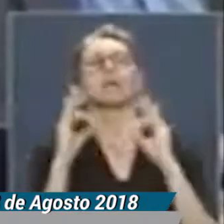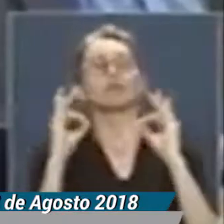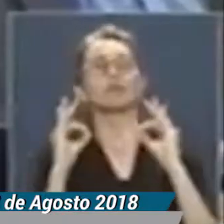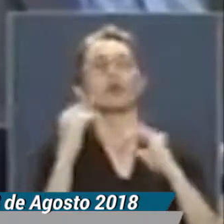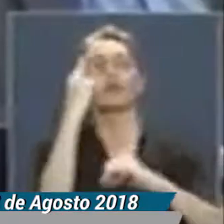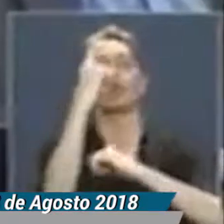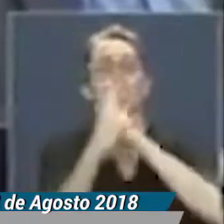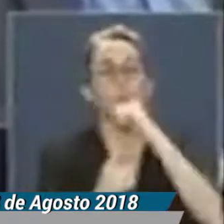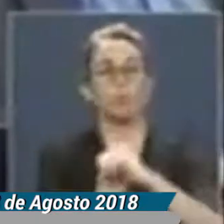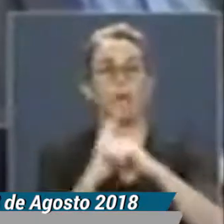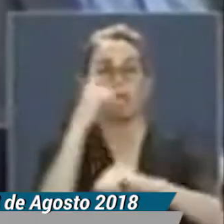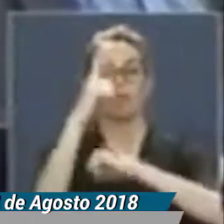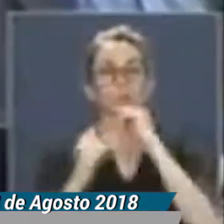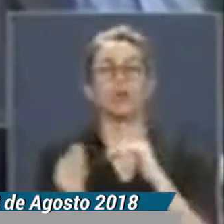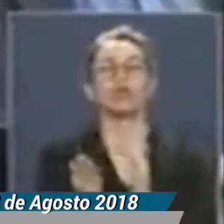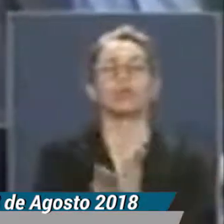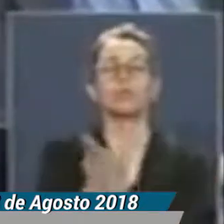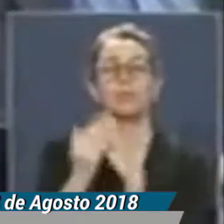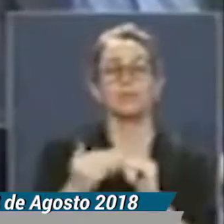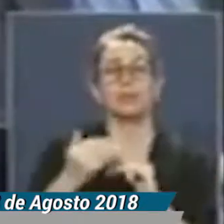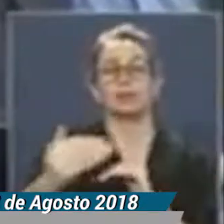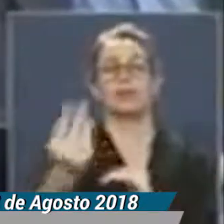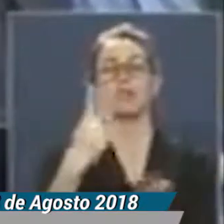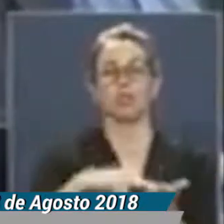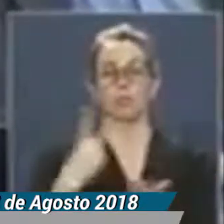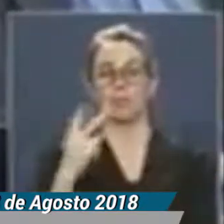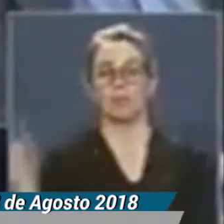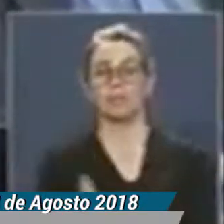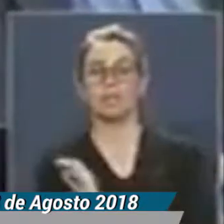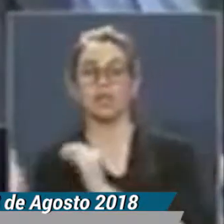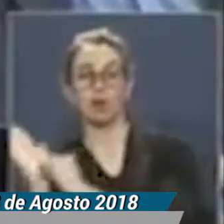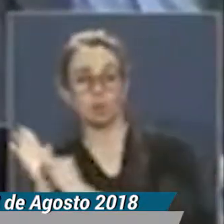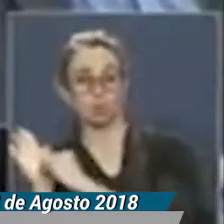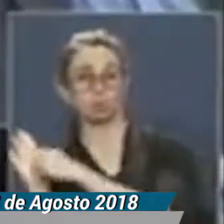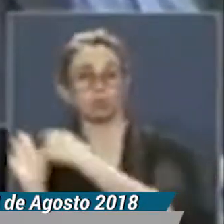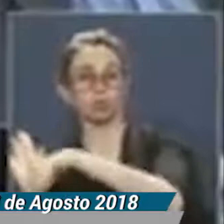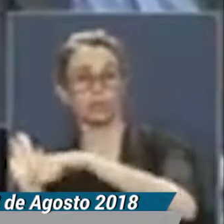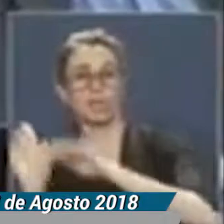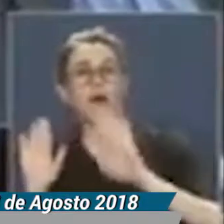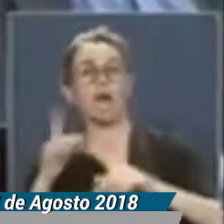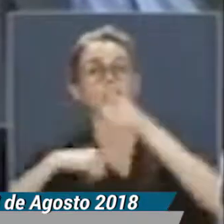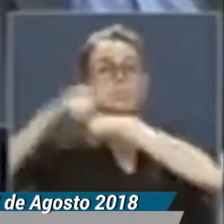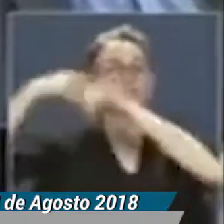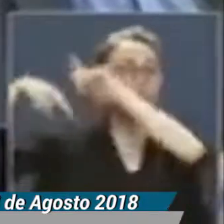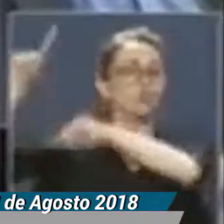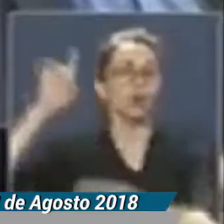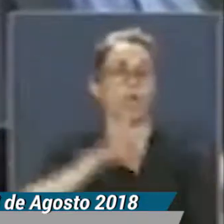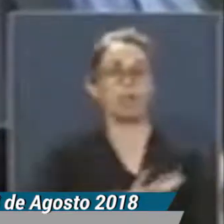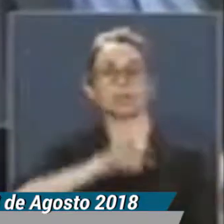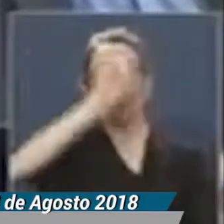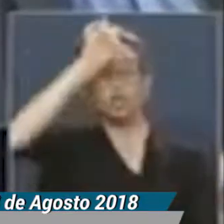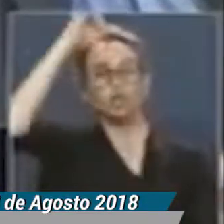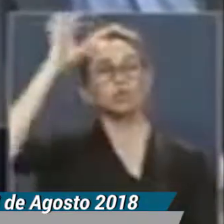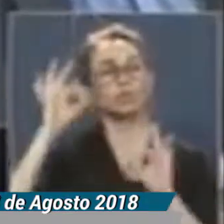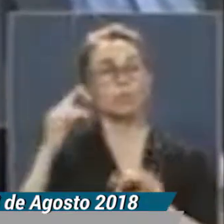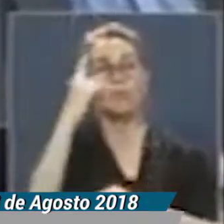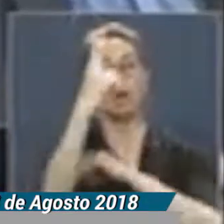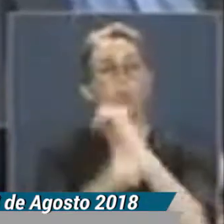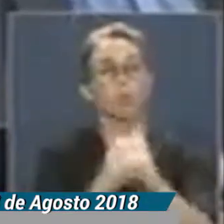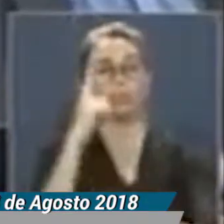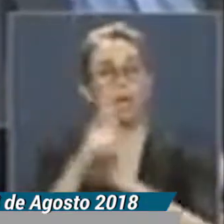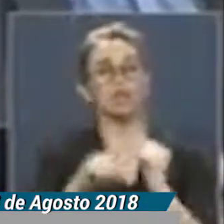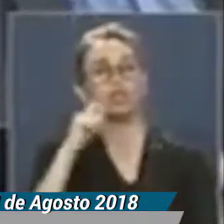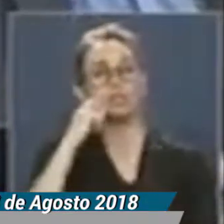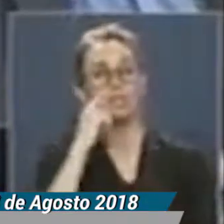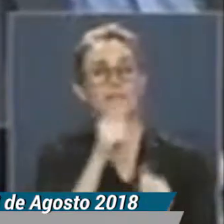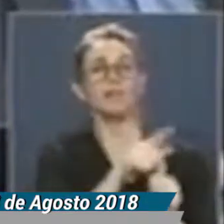partir del año 2020, tal como fue planteado en el Senado y como ha sido la costumbre nacional histórica. Entonces, ¿es que no confían